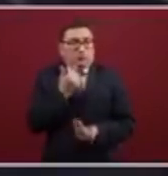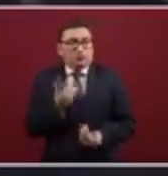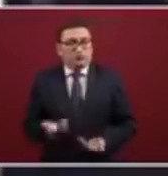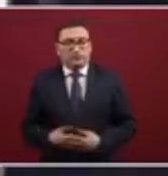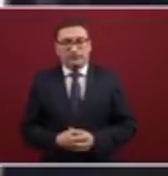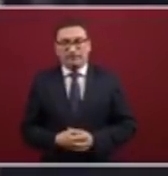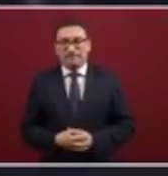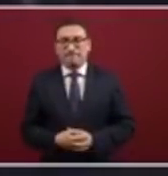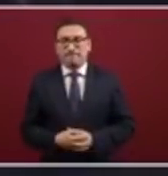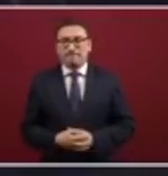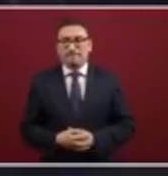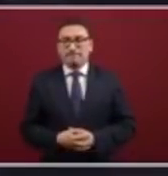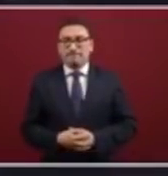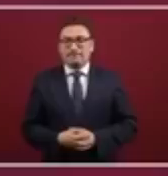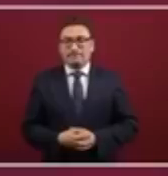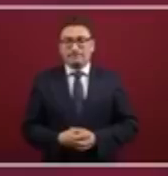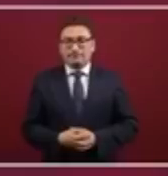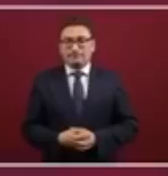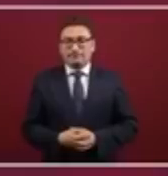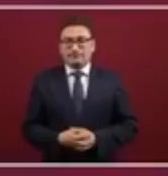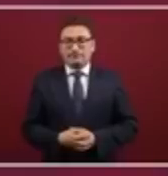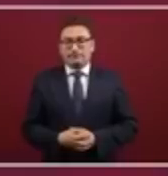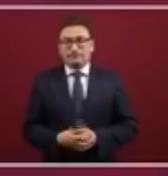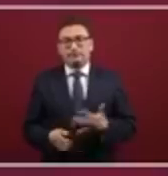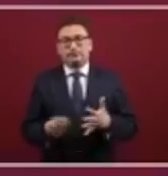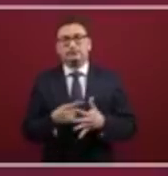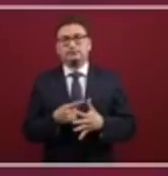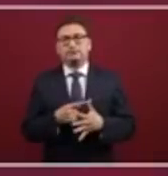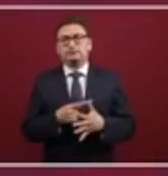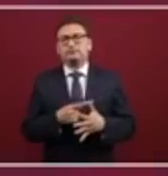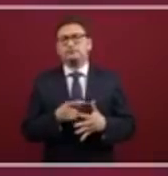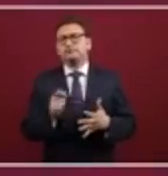y quinto